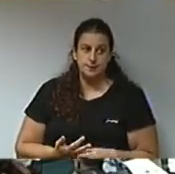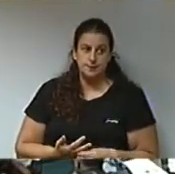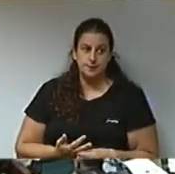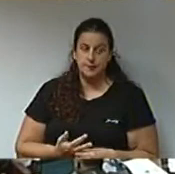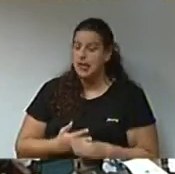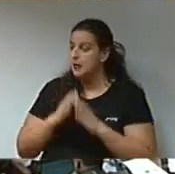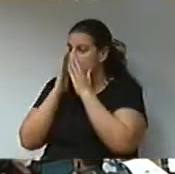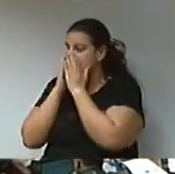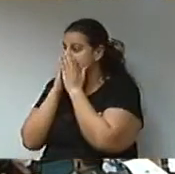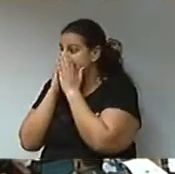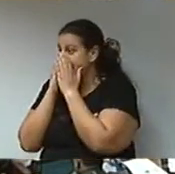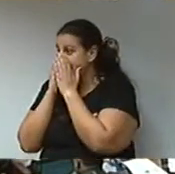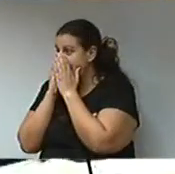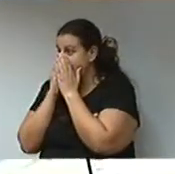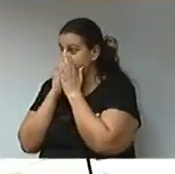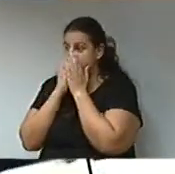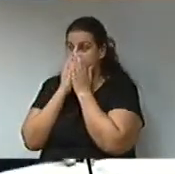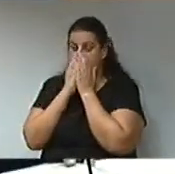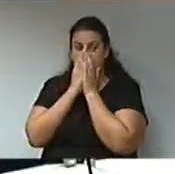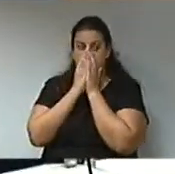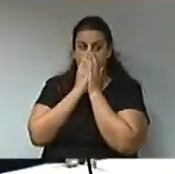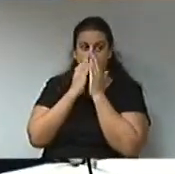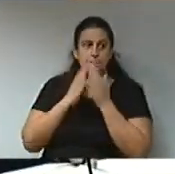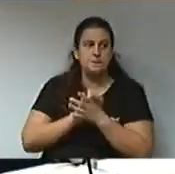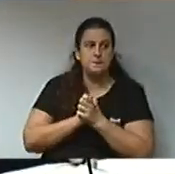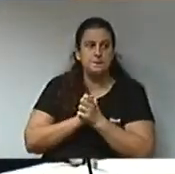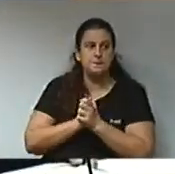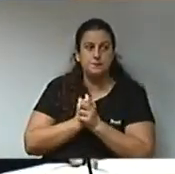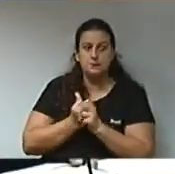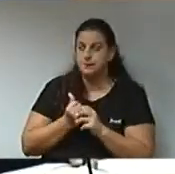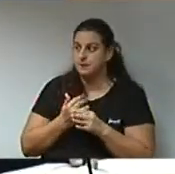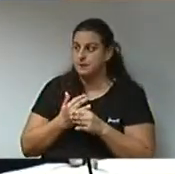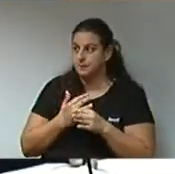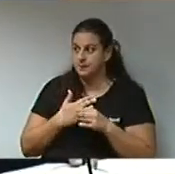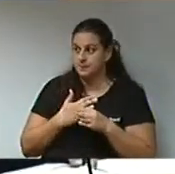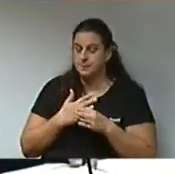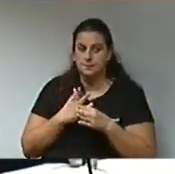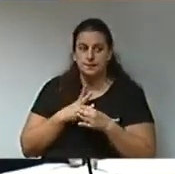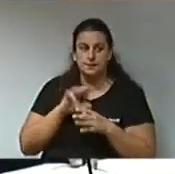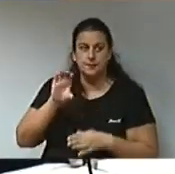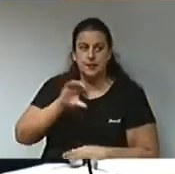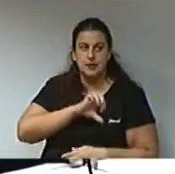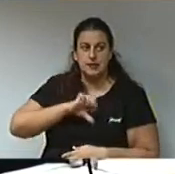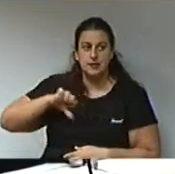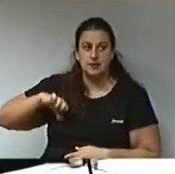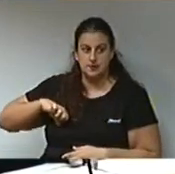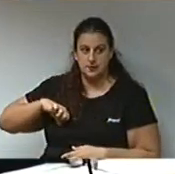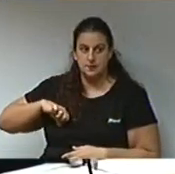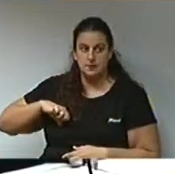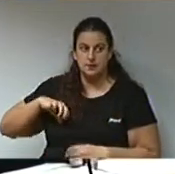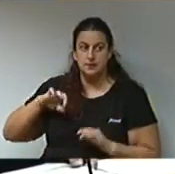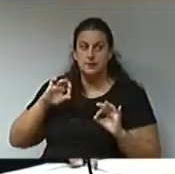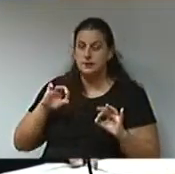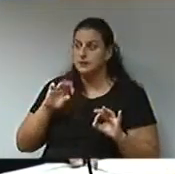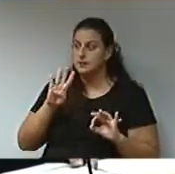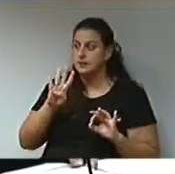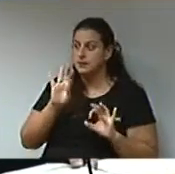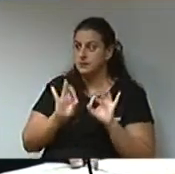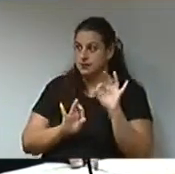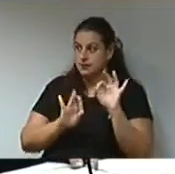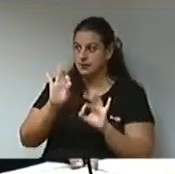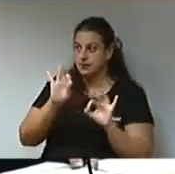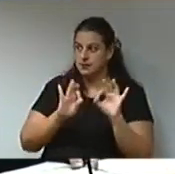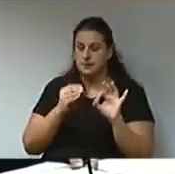Pero díganselo a los ciudadanos de la comunidad. Y alguna, mire, hay una comunidad autónoma en España que produce solo el 4% de lo que